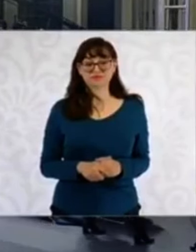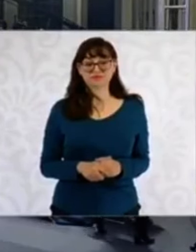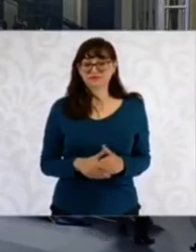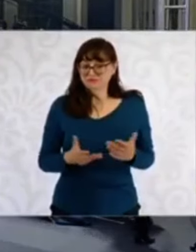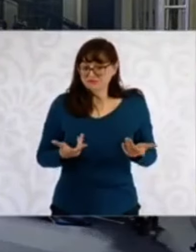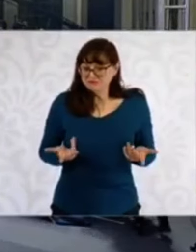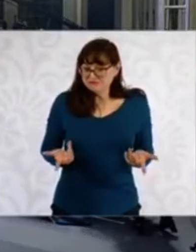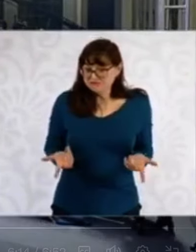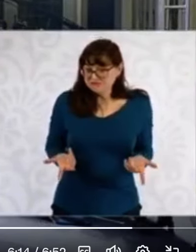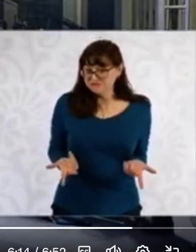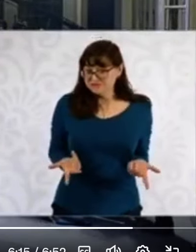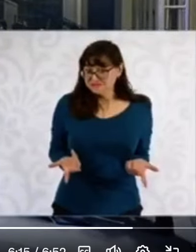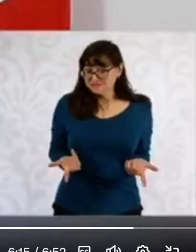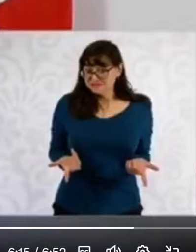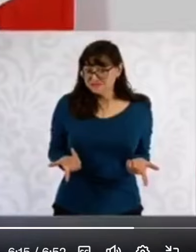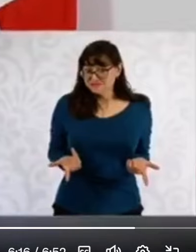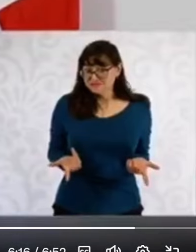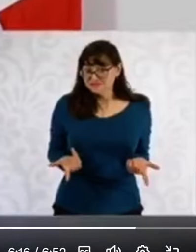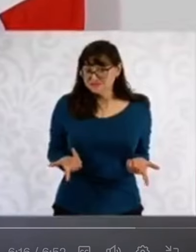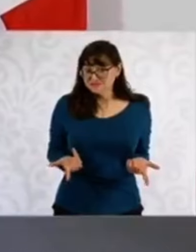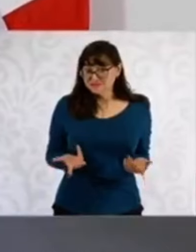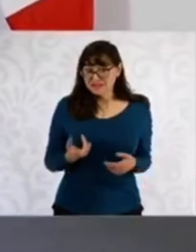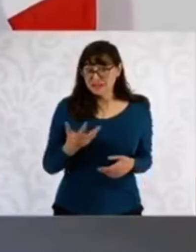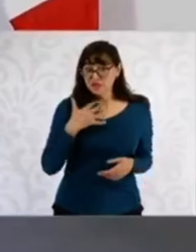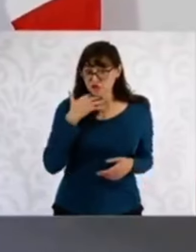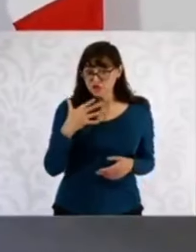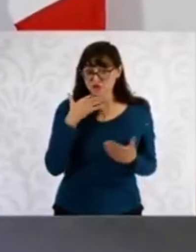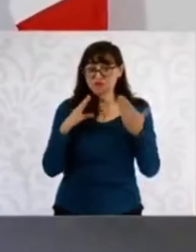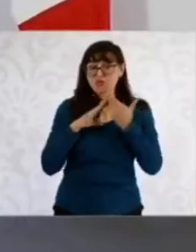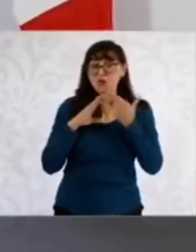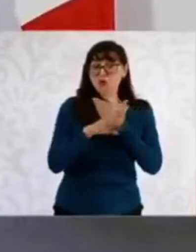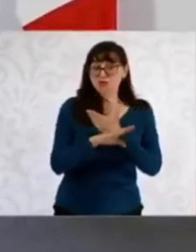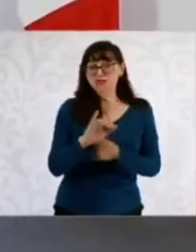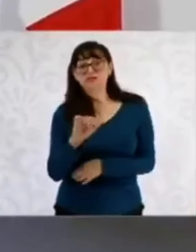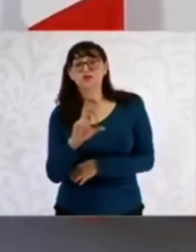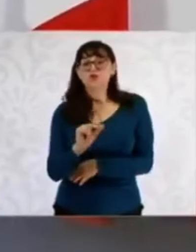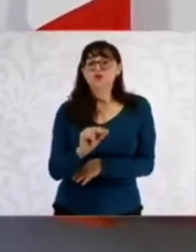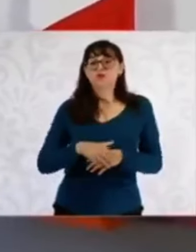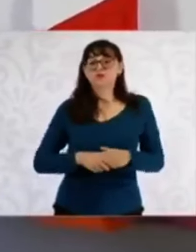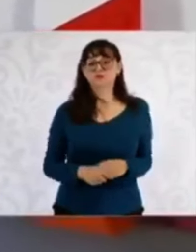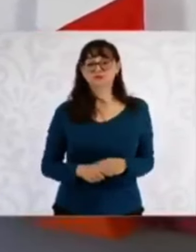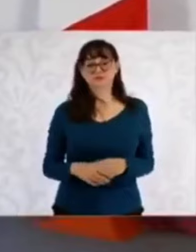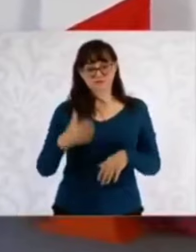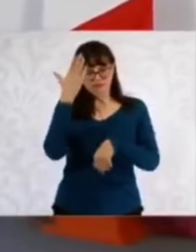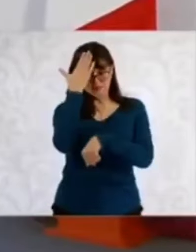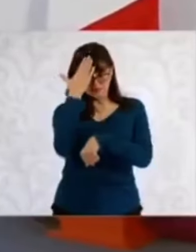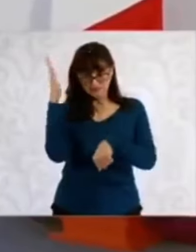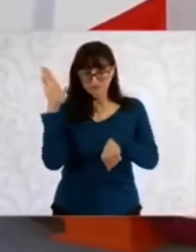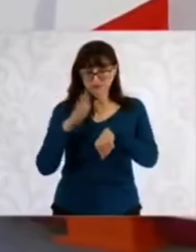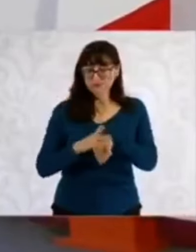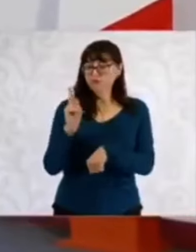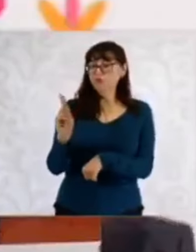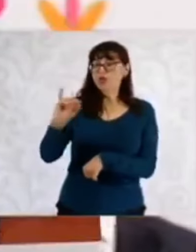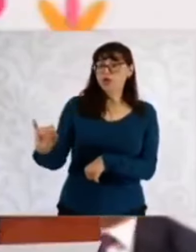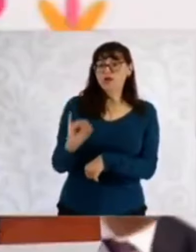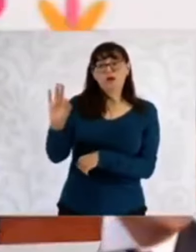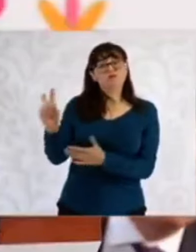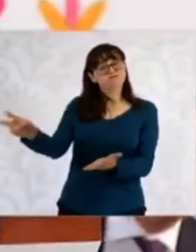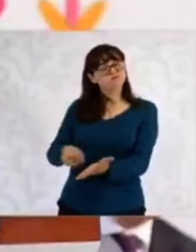esto es contra la corrupción que no se nos olvide la reforma al poder